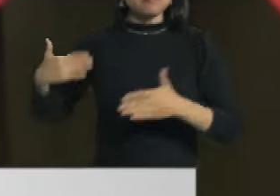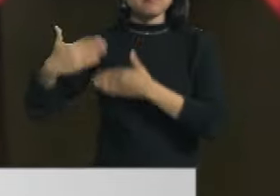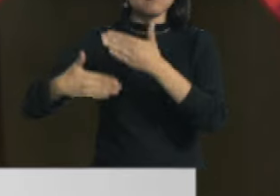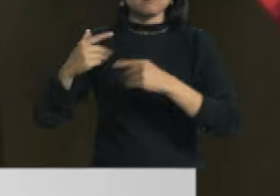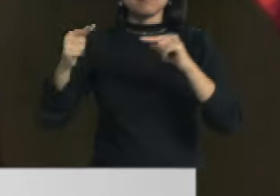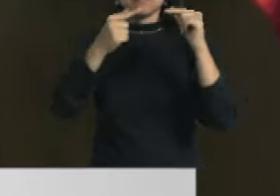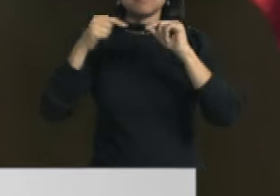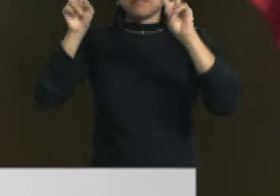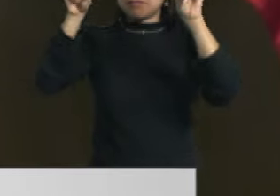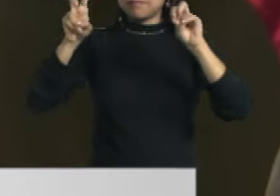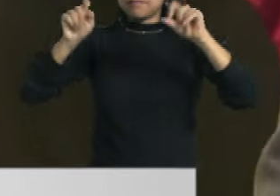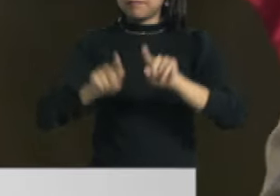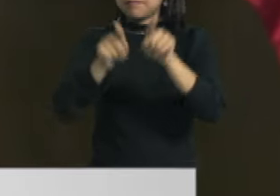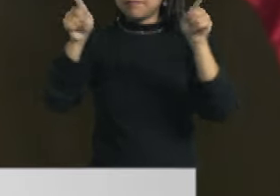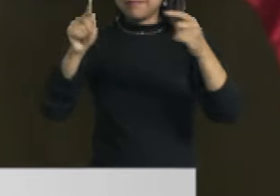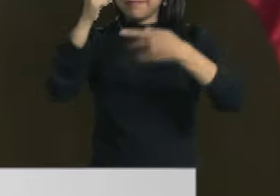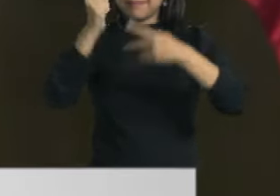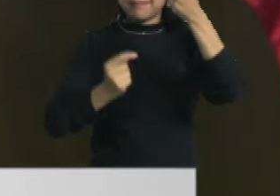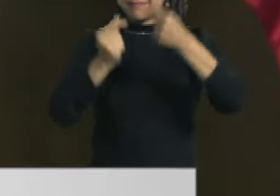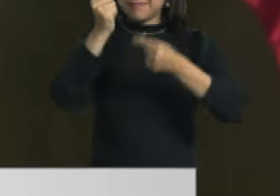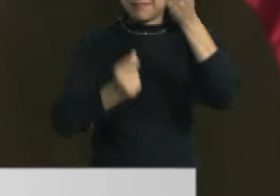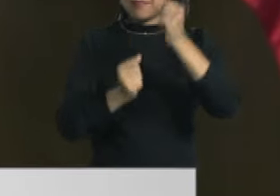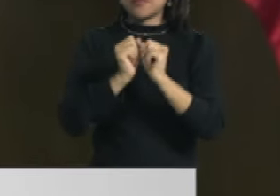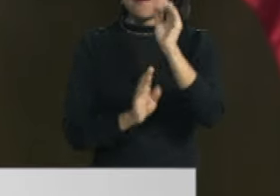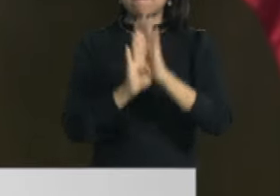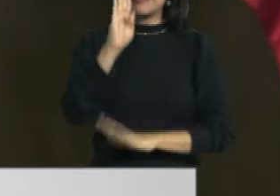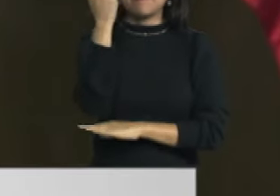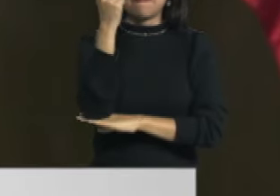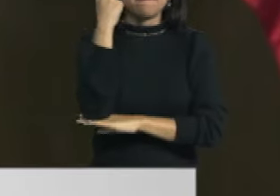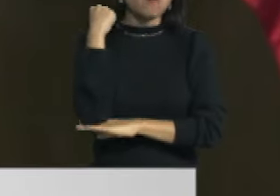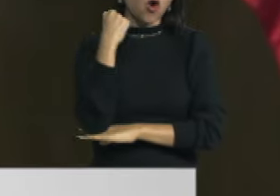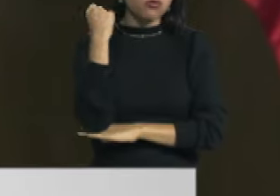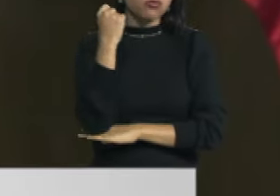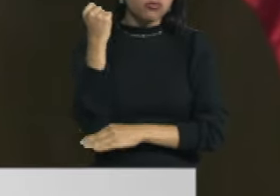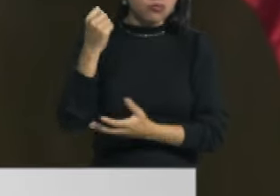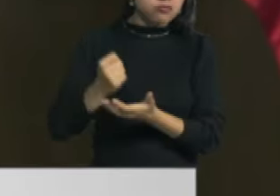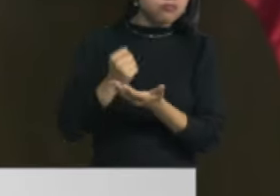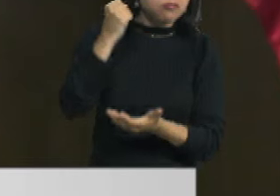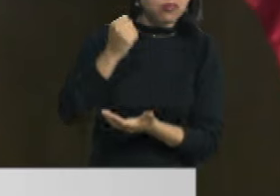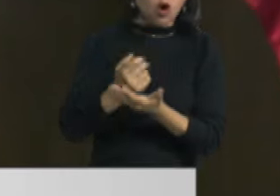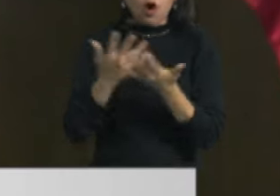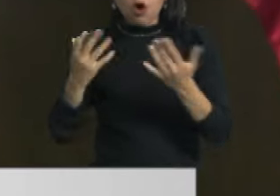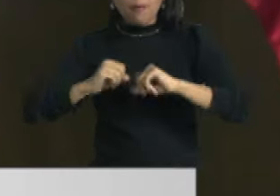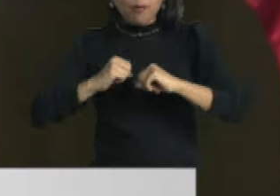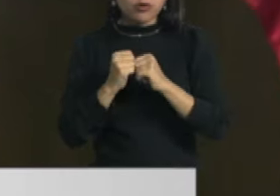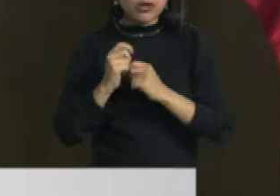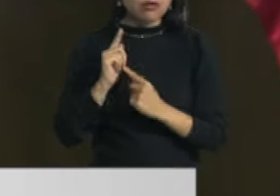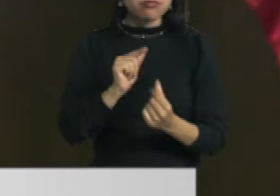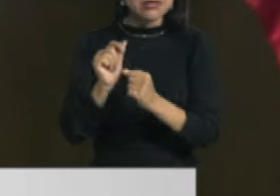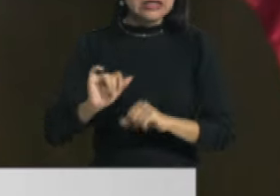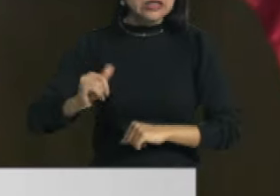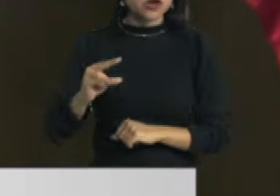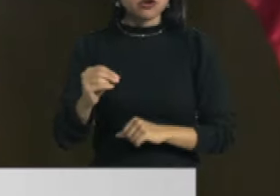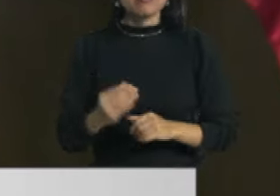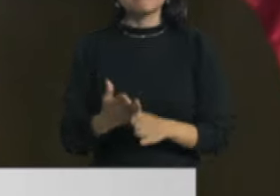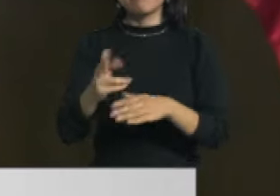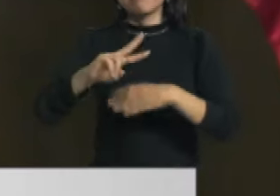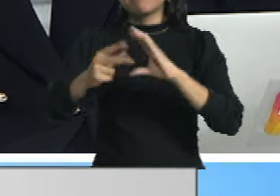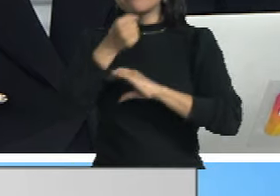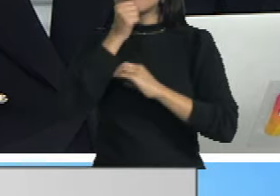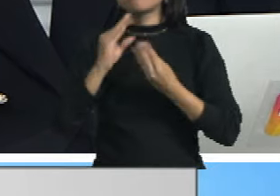este importante tema para la economía bogotana con la respuesta que plantea el distrito después de este debate de control político. Por lo pronto es la información que emitimos desde el Consejo de